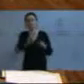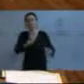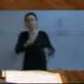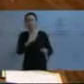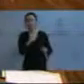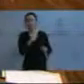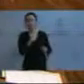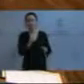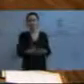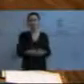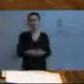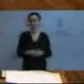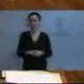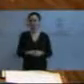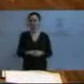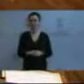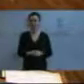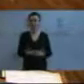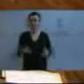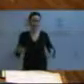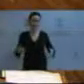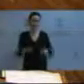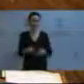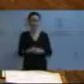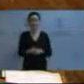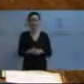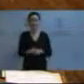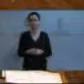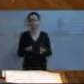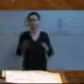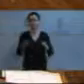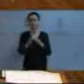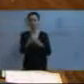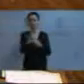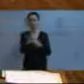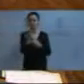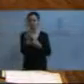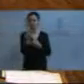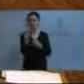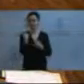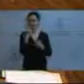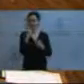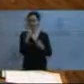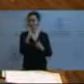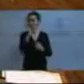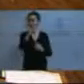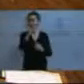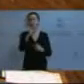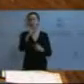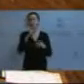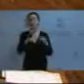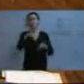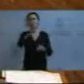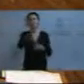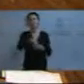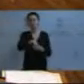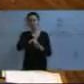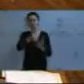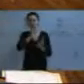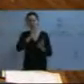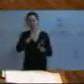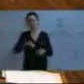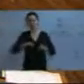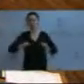afectadas. Yo tengo que señalarle al grupo proponente, y por supuesto que ya les anuncio a todos nuestro voto favorable, que